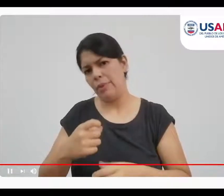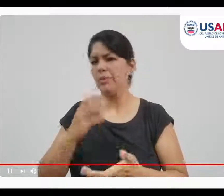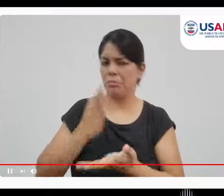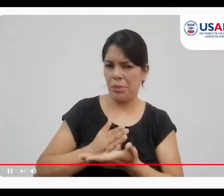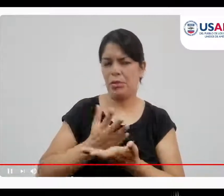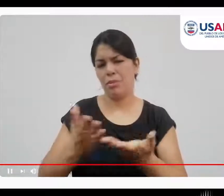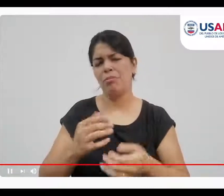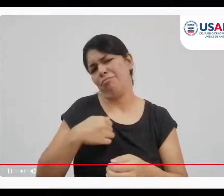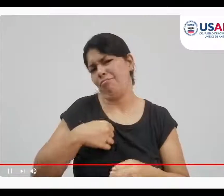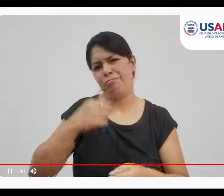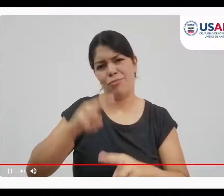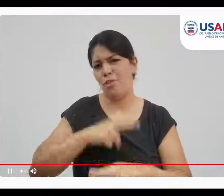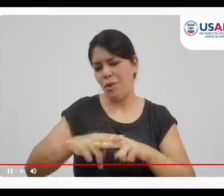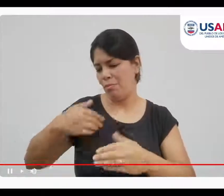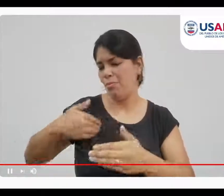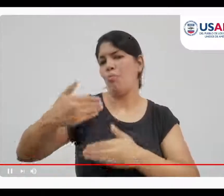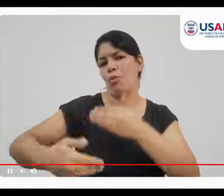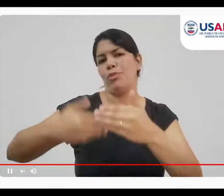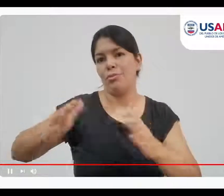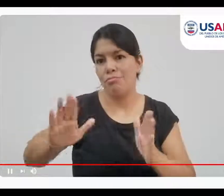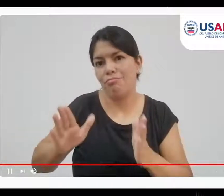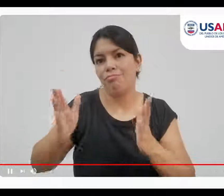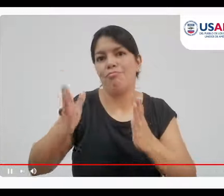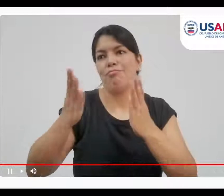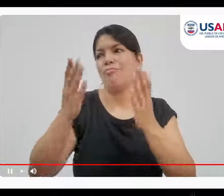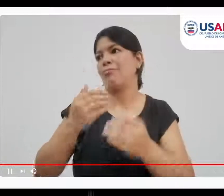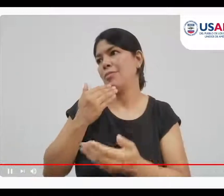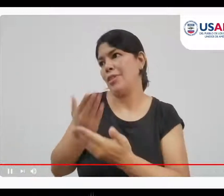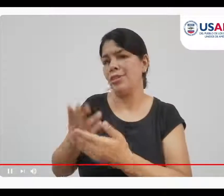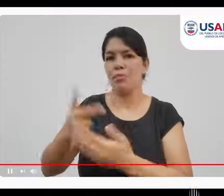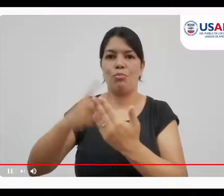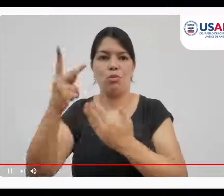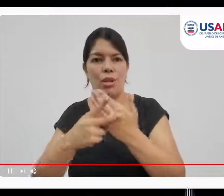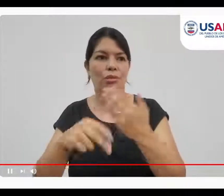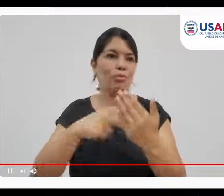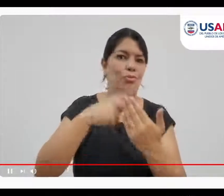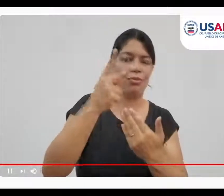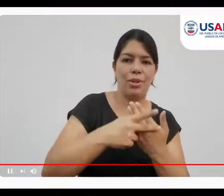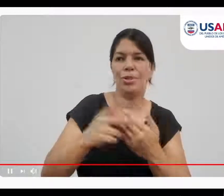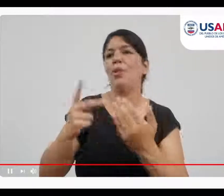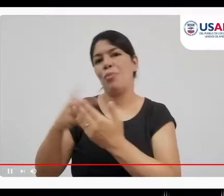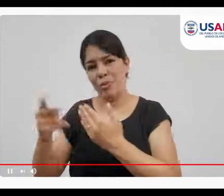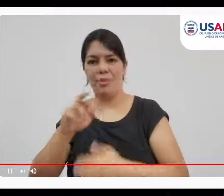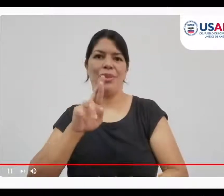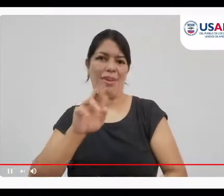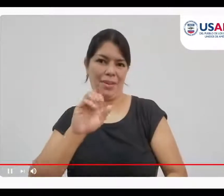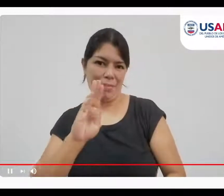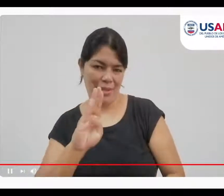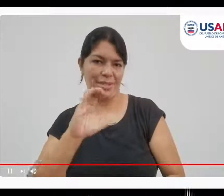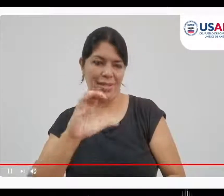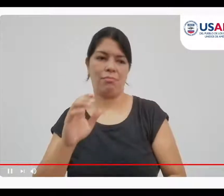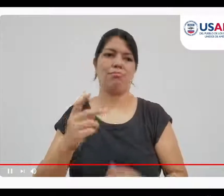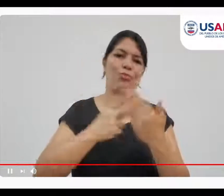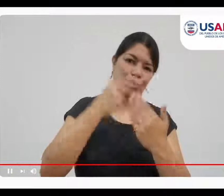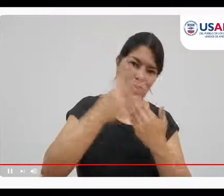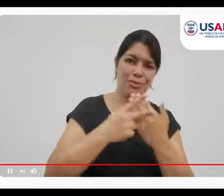también hemos venido en un proceso de crecimiento gracias al acompañamiento también de los diferentes proyectos que se desarrollan, como el de RBC